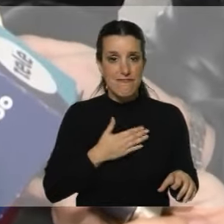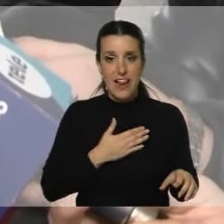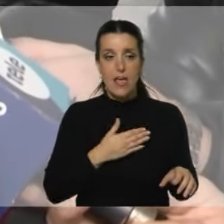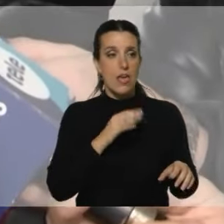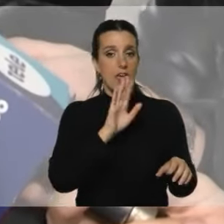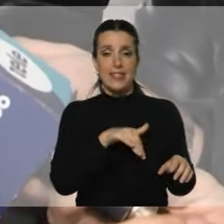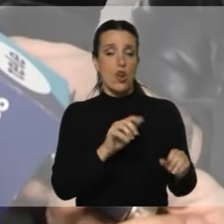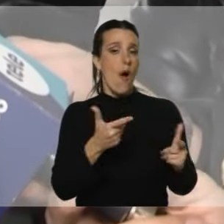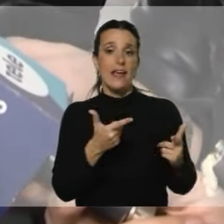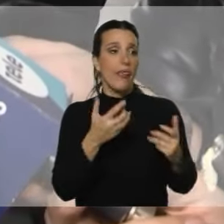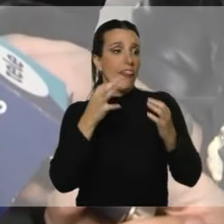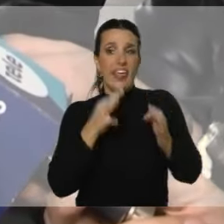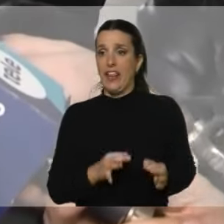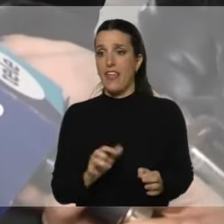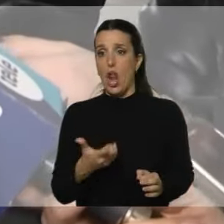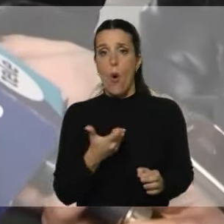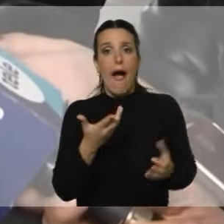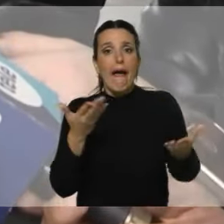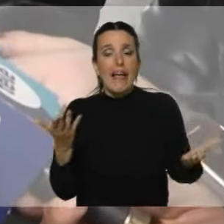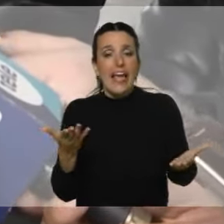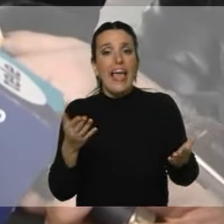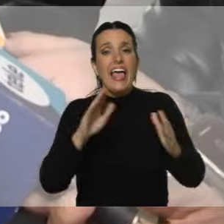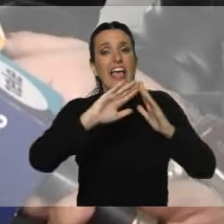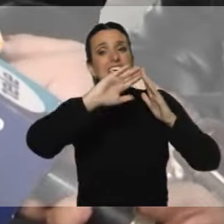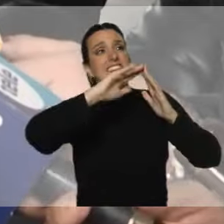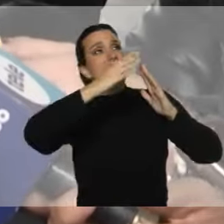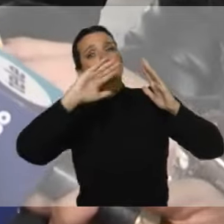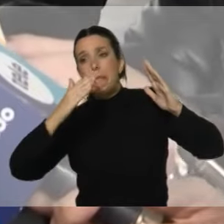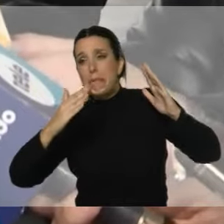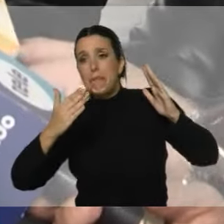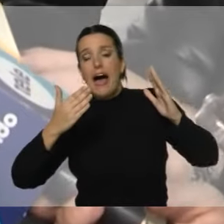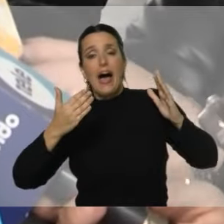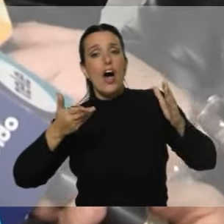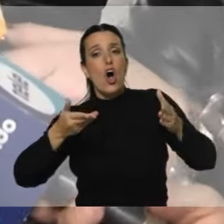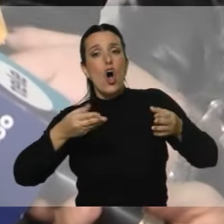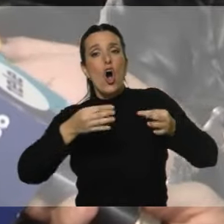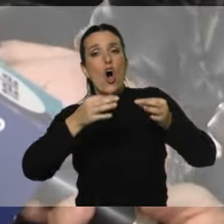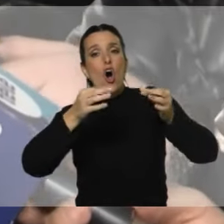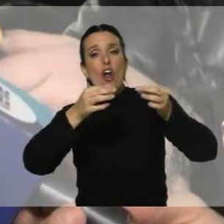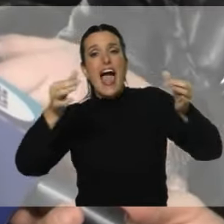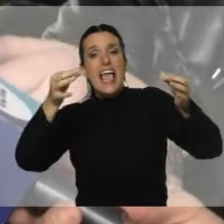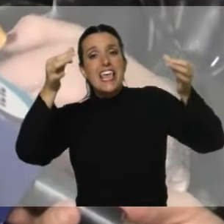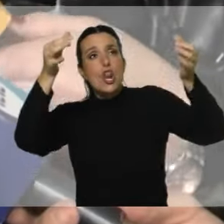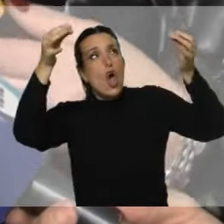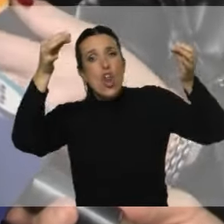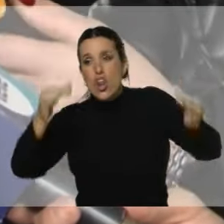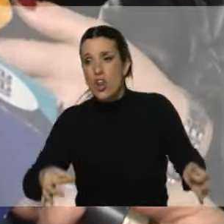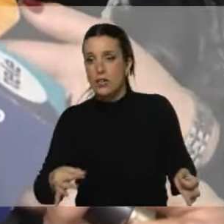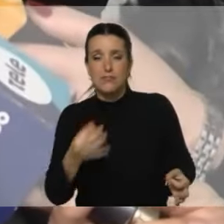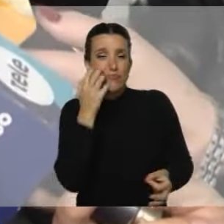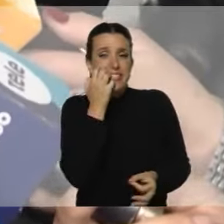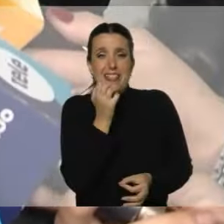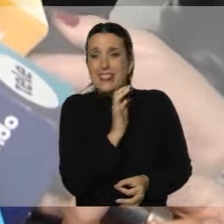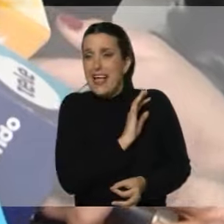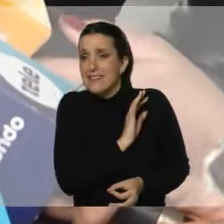muy indigna, tapados quizás con alguna chapa y algún nylon, lo cual a nosotros nos llena de tristeza.